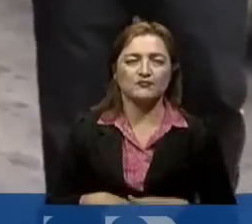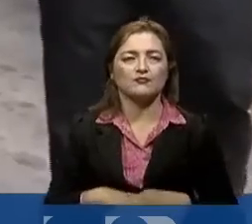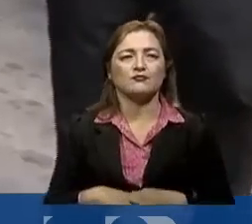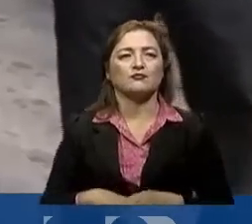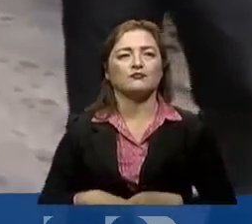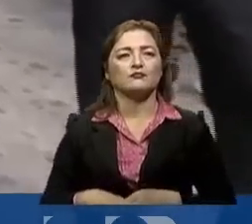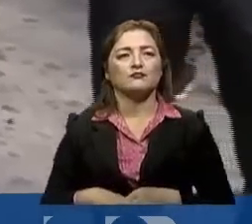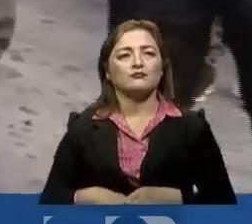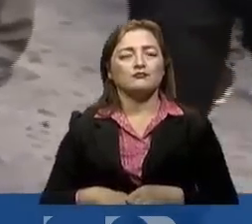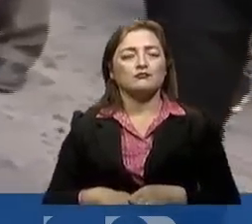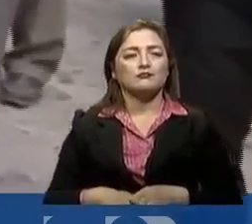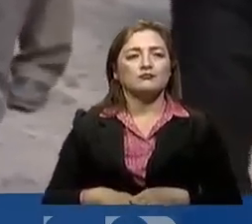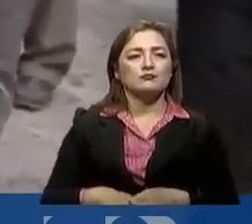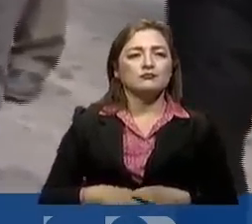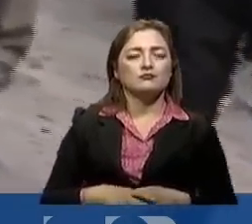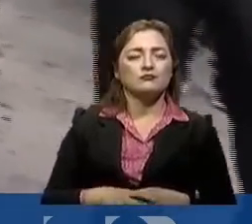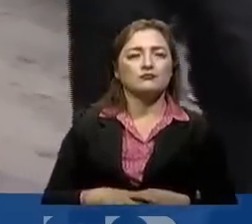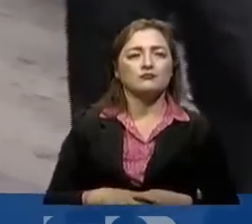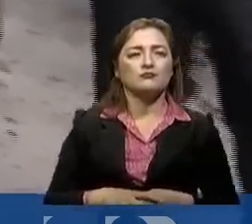posteriormente